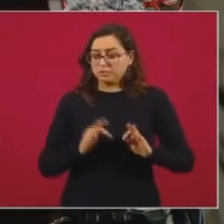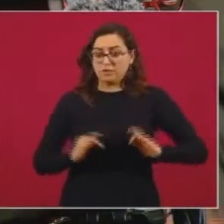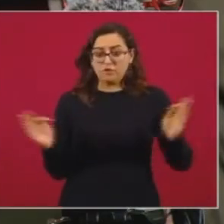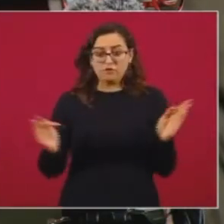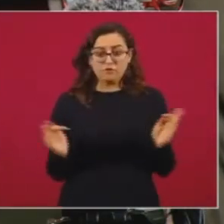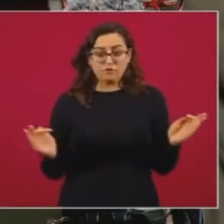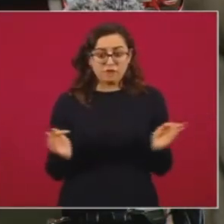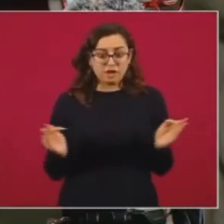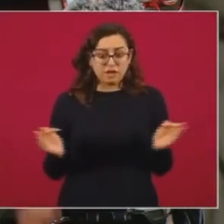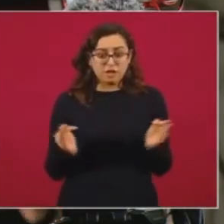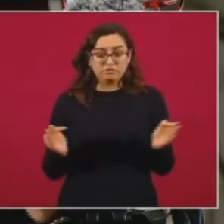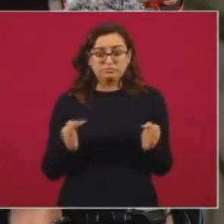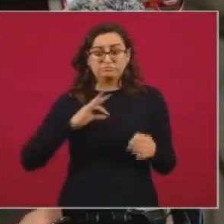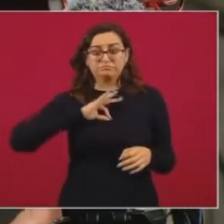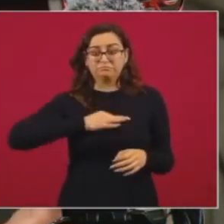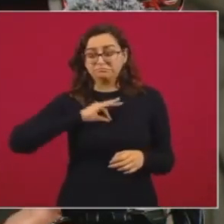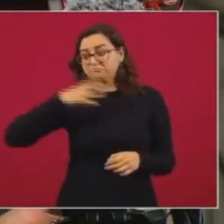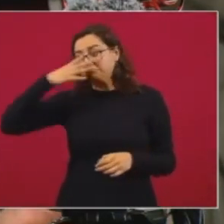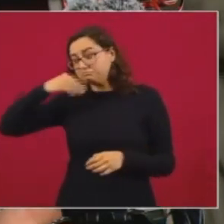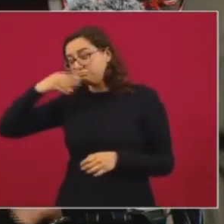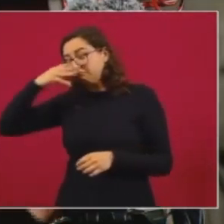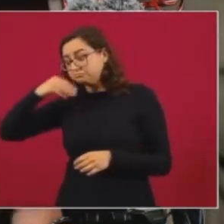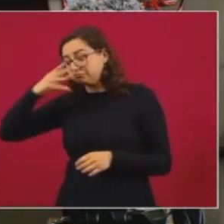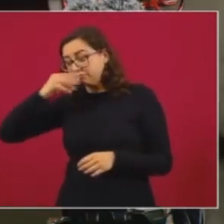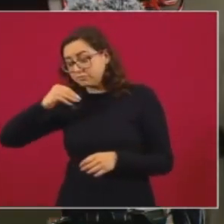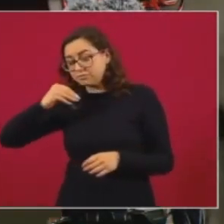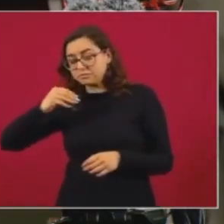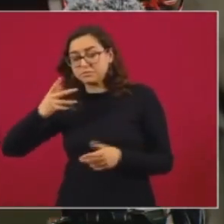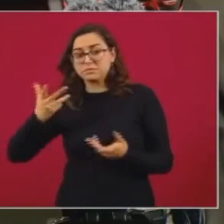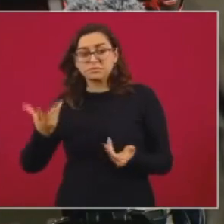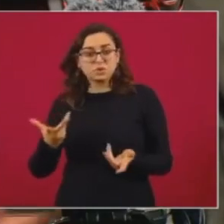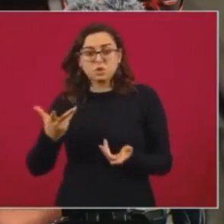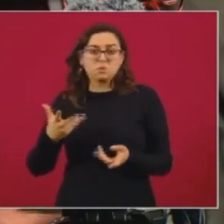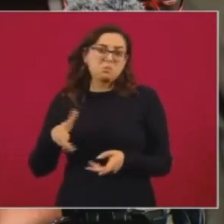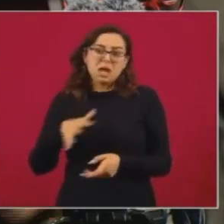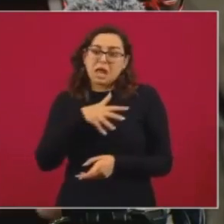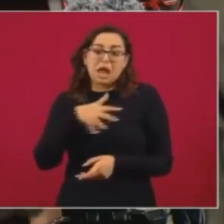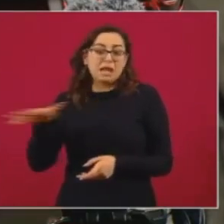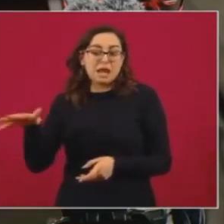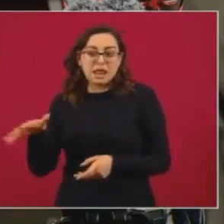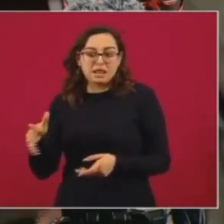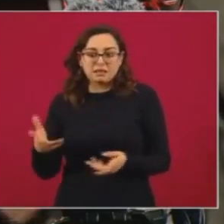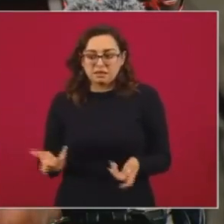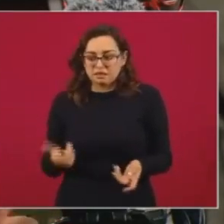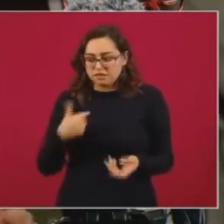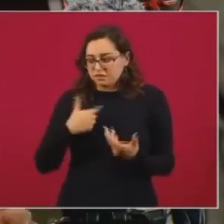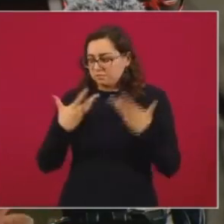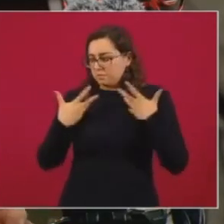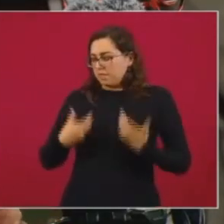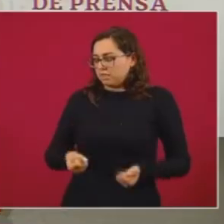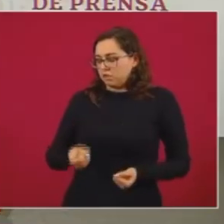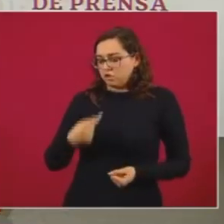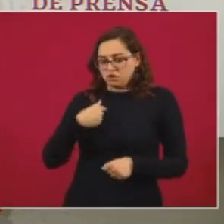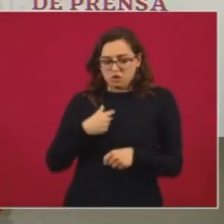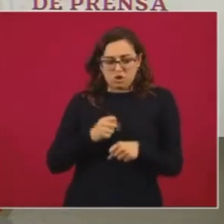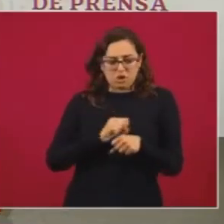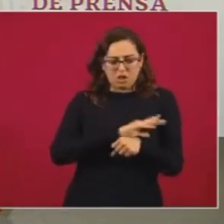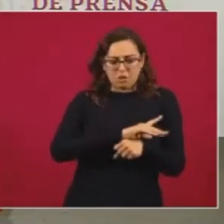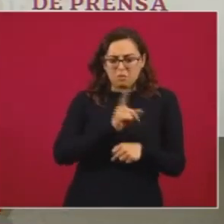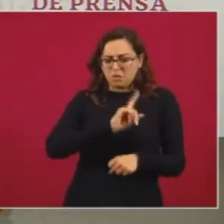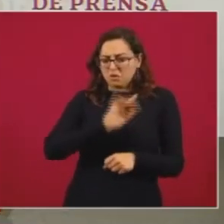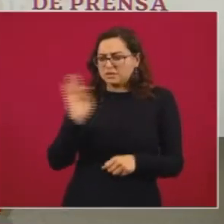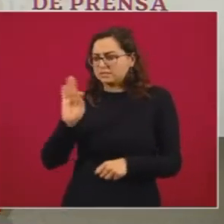y de estos virus de la gripe comunes, para no espantarnos, pero sí poner mucha atención?